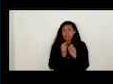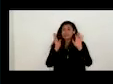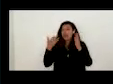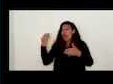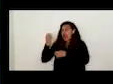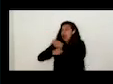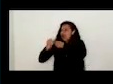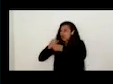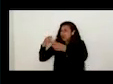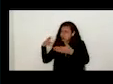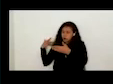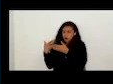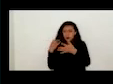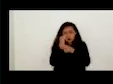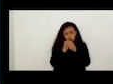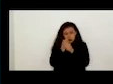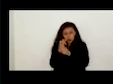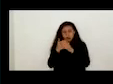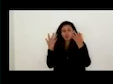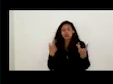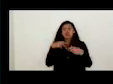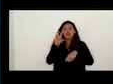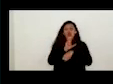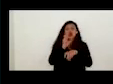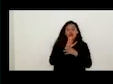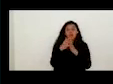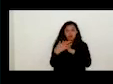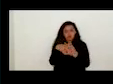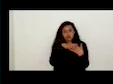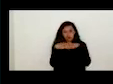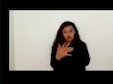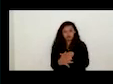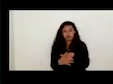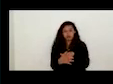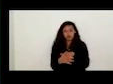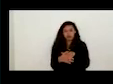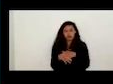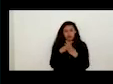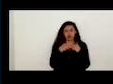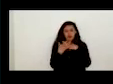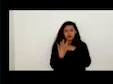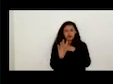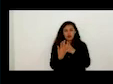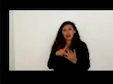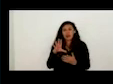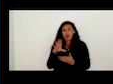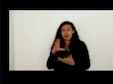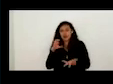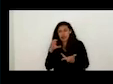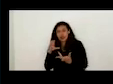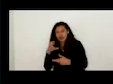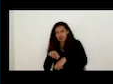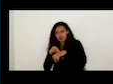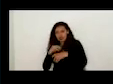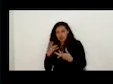años. Y que ese huevo, mientras yo no lo combine, por ejemplo, con carnes que son ultraprocesadas, donde sí a lo mejor